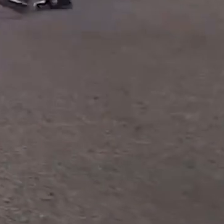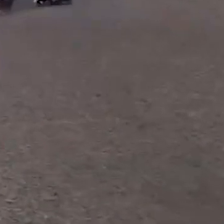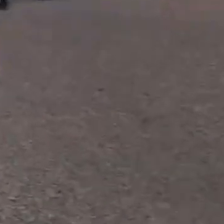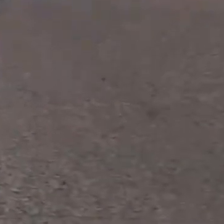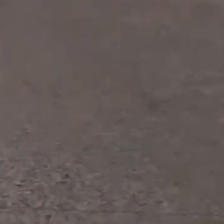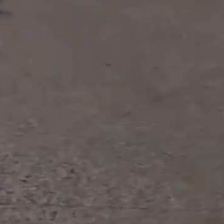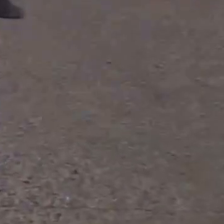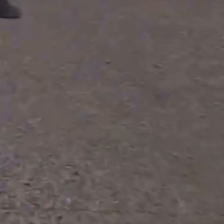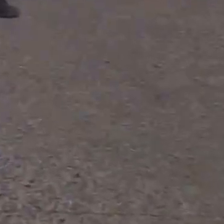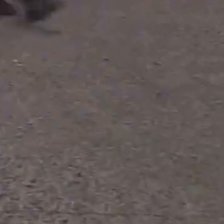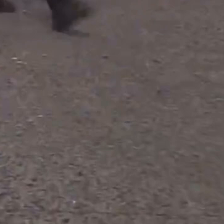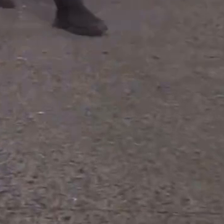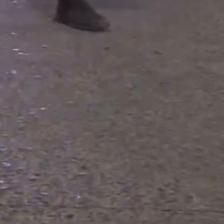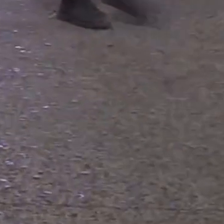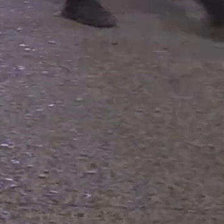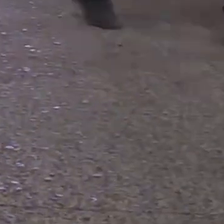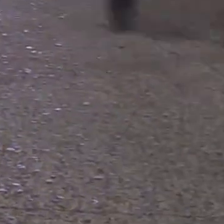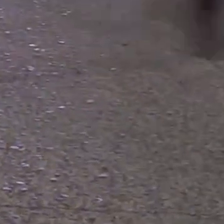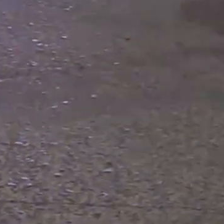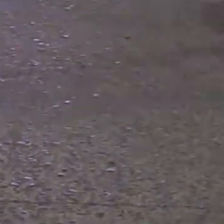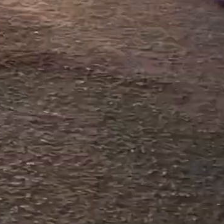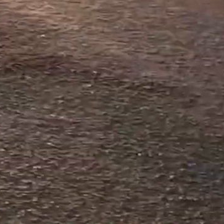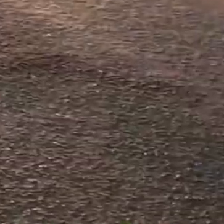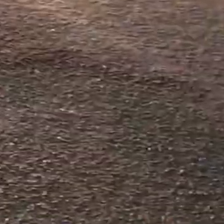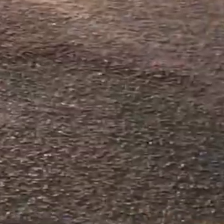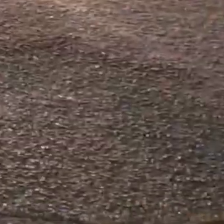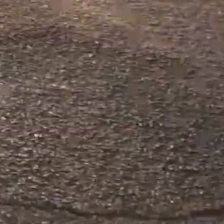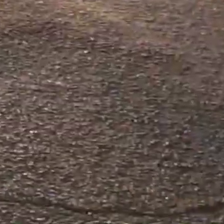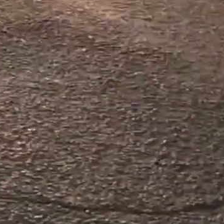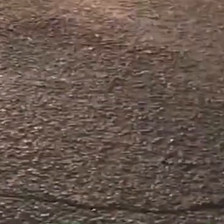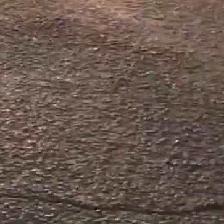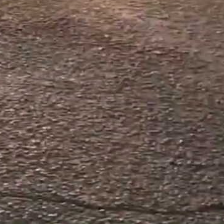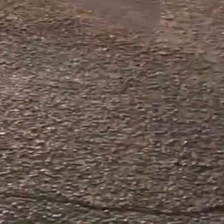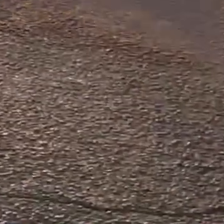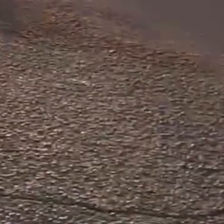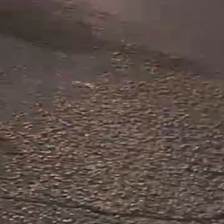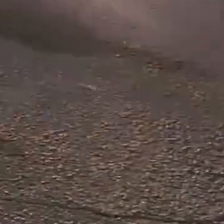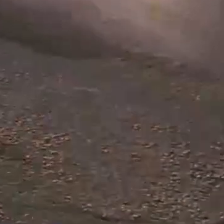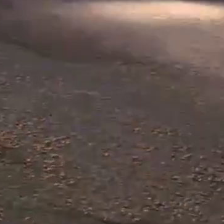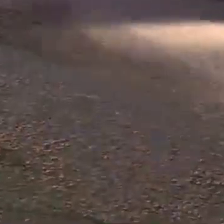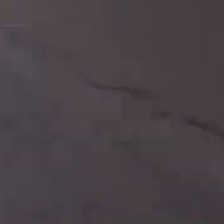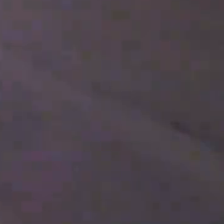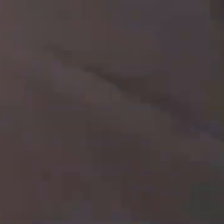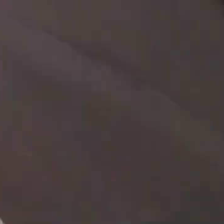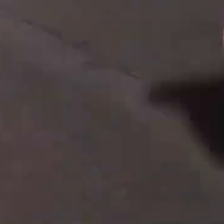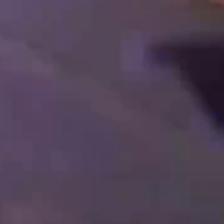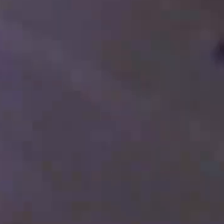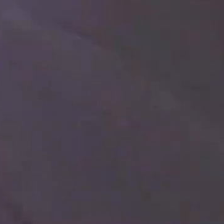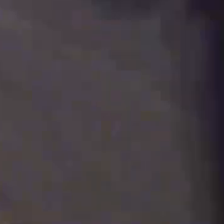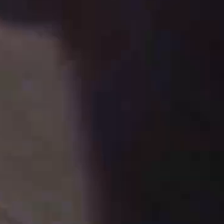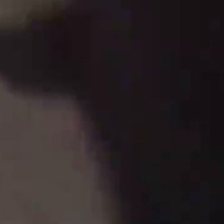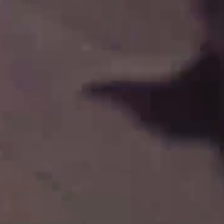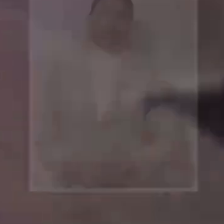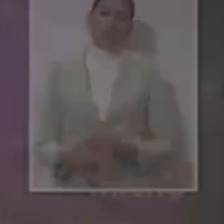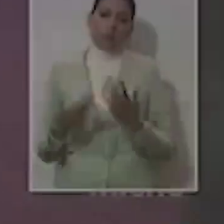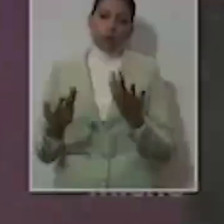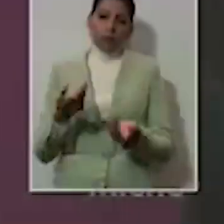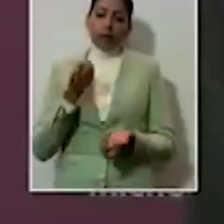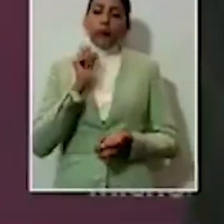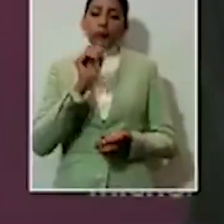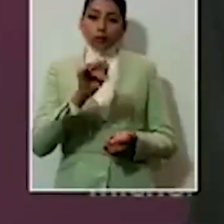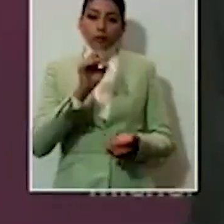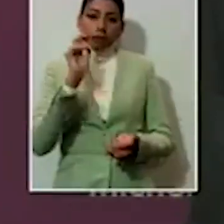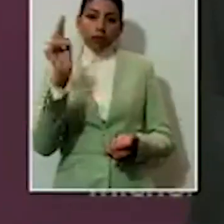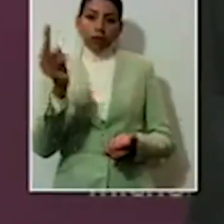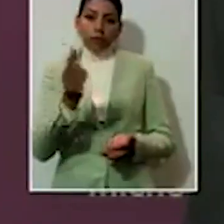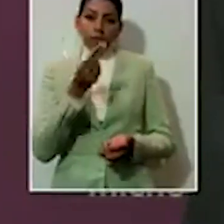delincuencial en la zona, el gobernador Alfredo Ramírez aseguró que revisan la seguridad del municipio y sus fronteras e informó que tras el relevo en esa